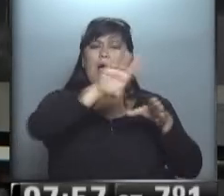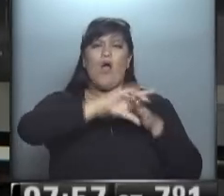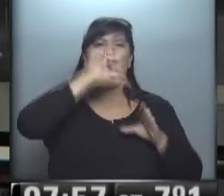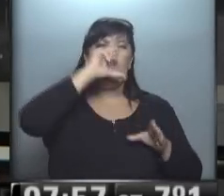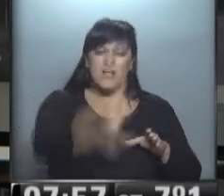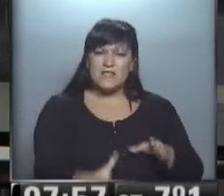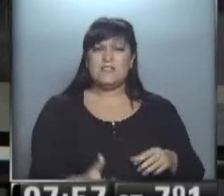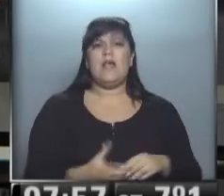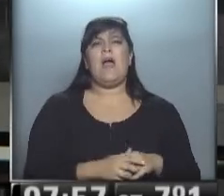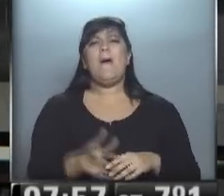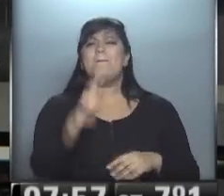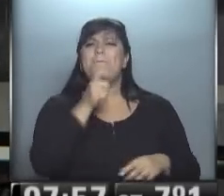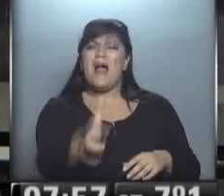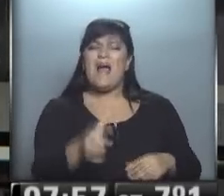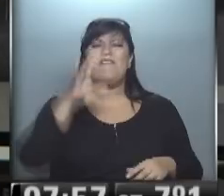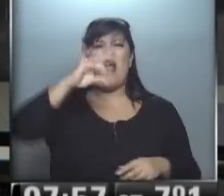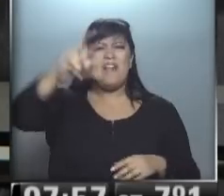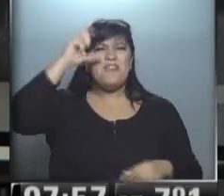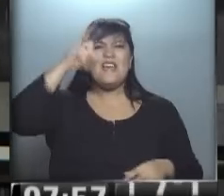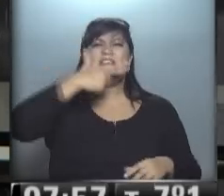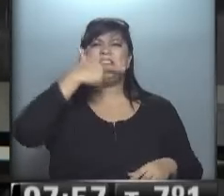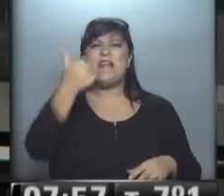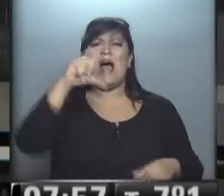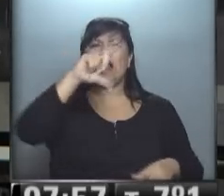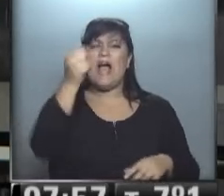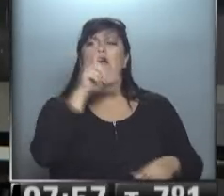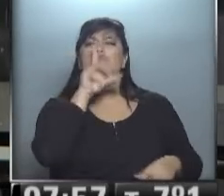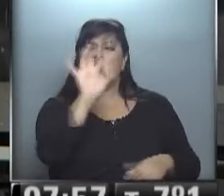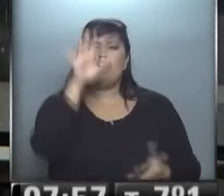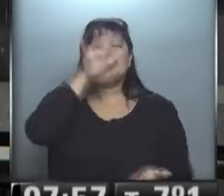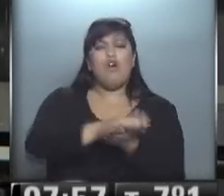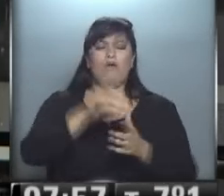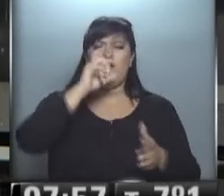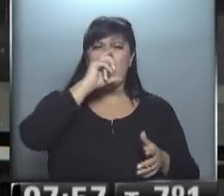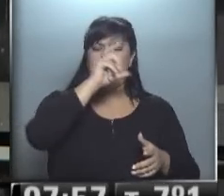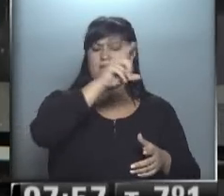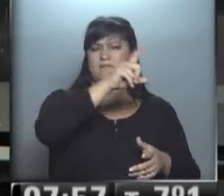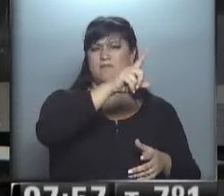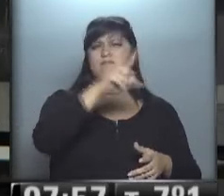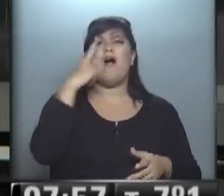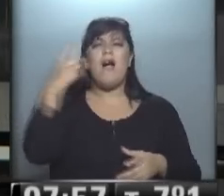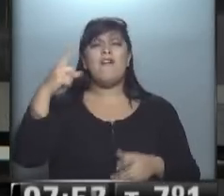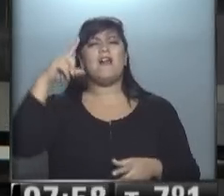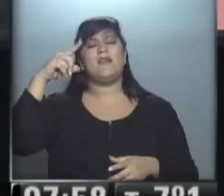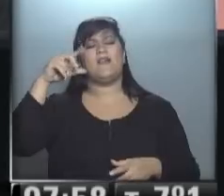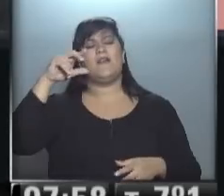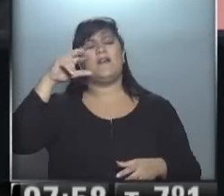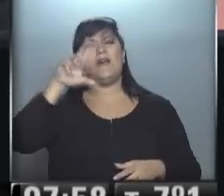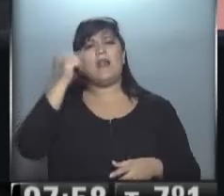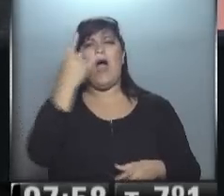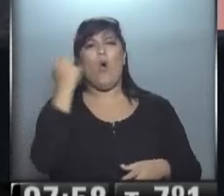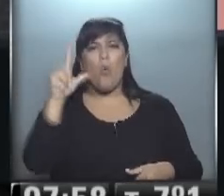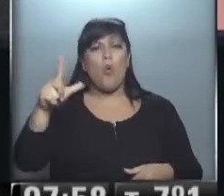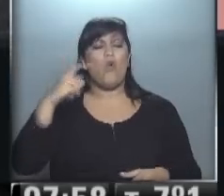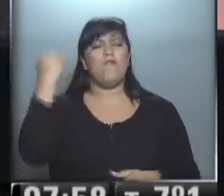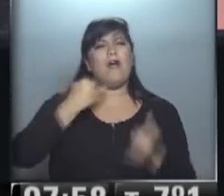la palabra que se ha utilizado en los últimos días respecto a la situación de la Argentina con respecto a las presentaciones para eso está con nosotros Raúl de la Torre Qué tal rulo Buen día